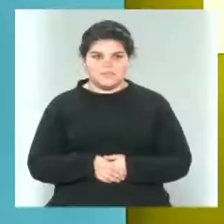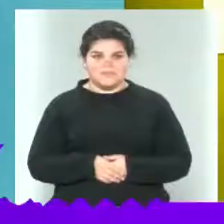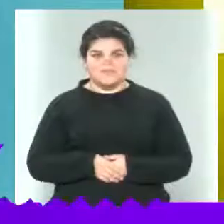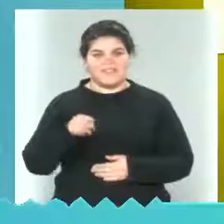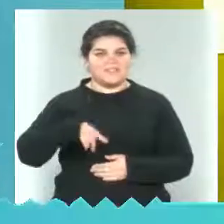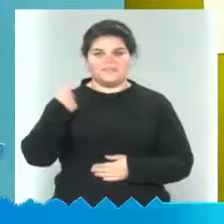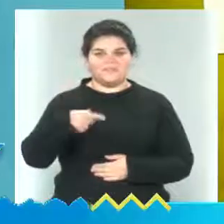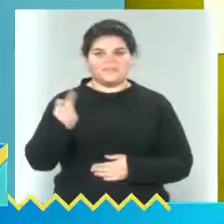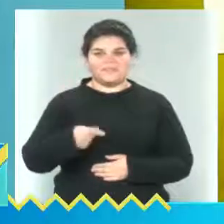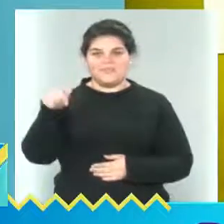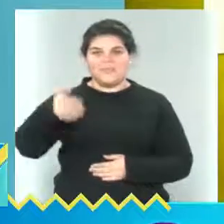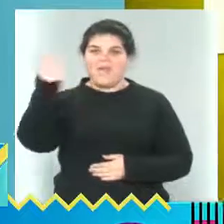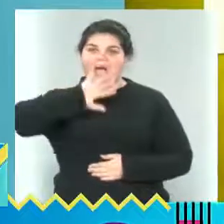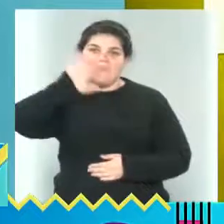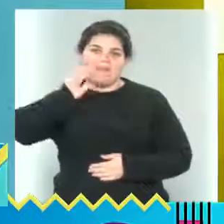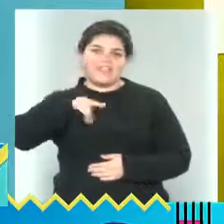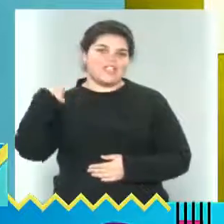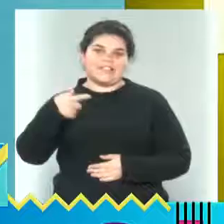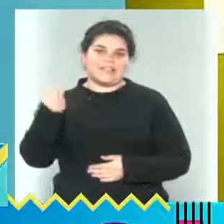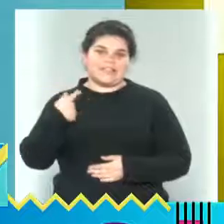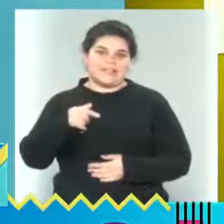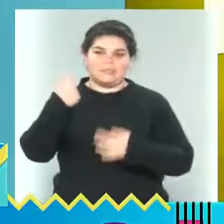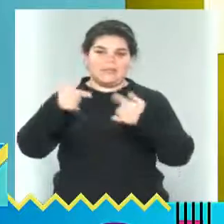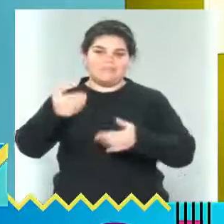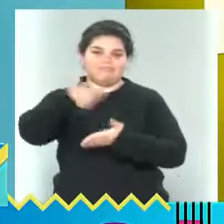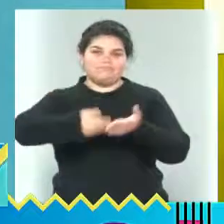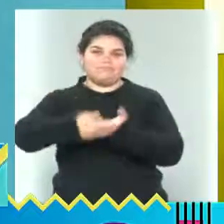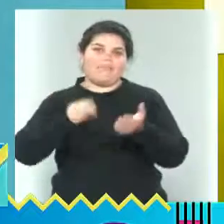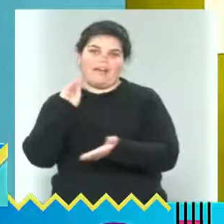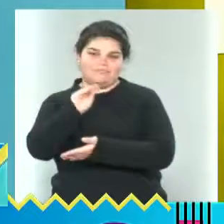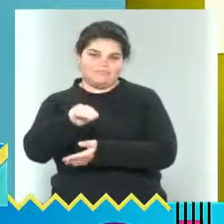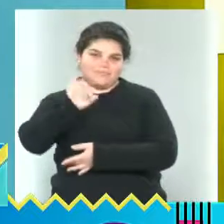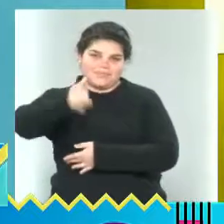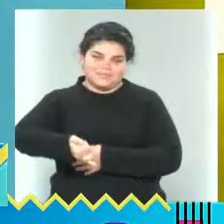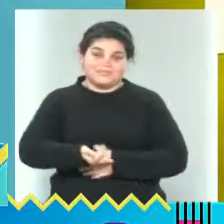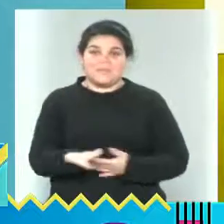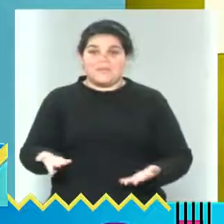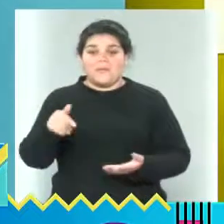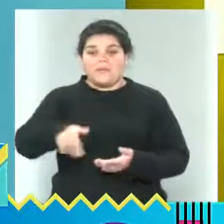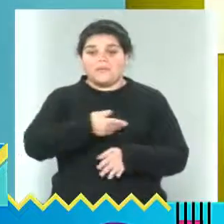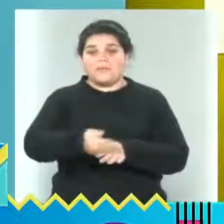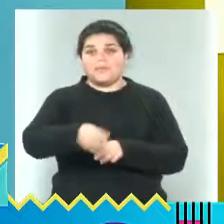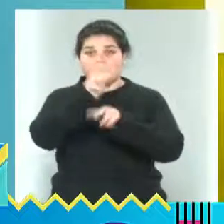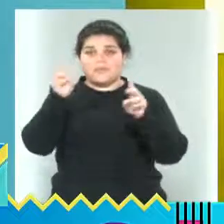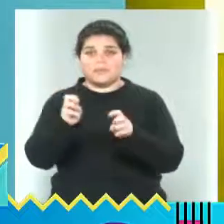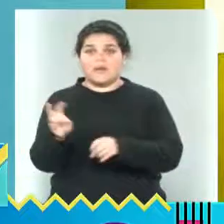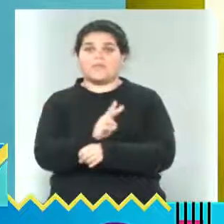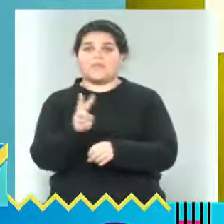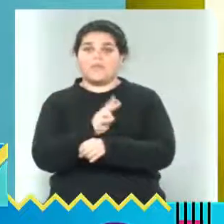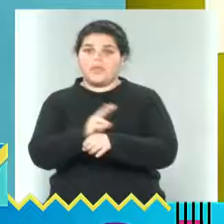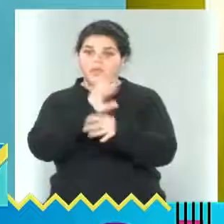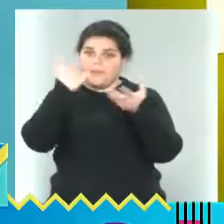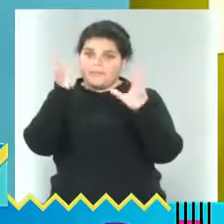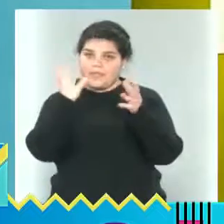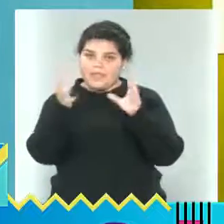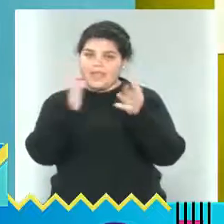Bueno, los Simpsons dicen presente muchas veces en los clips. Bueno, seguimos hablando del cuidado del ambiente, de qué